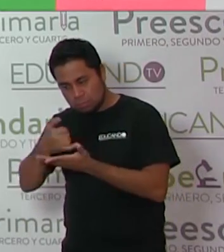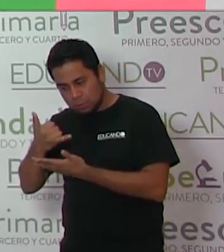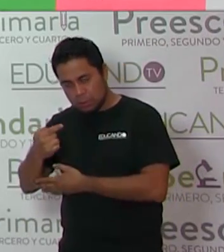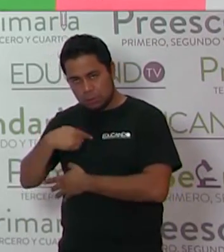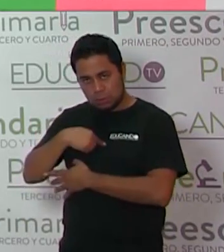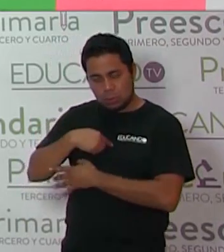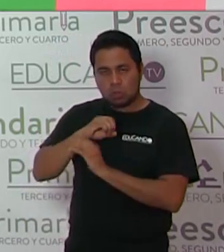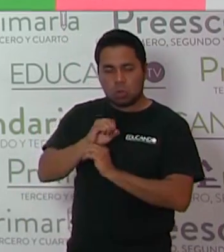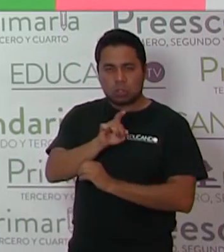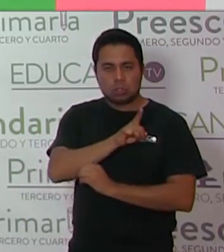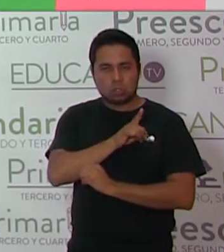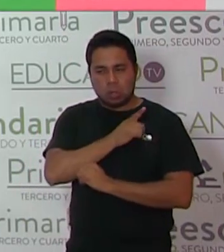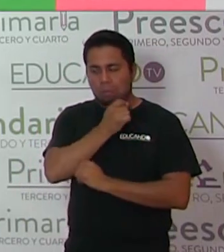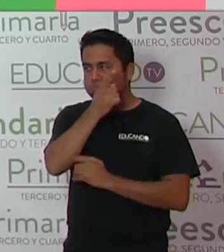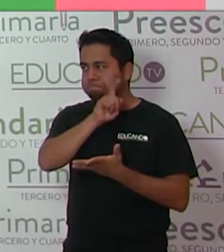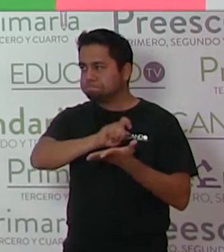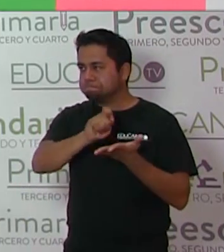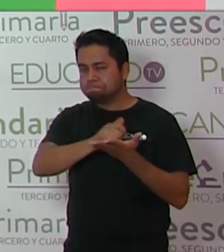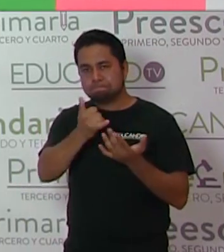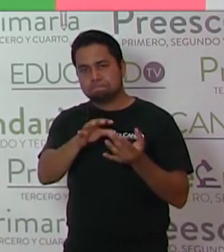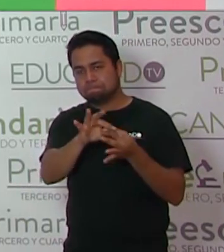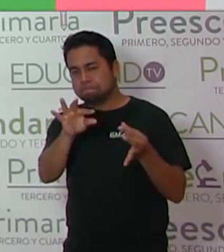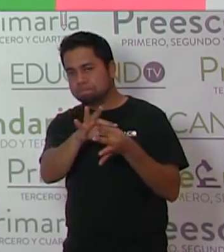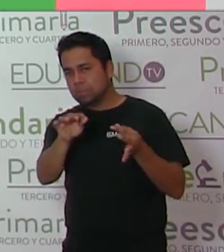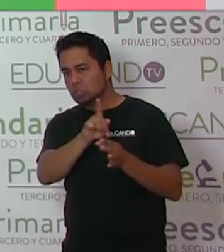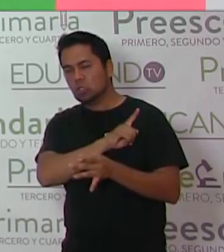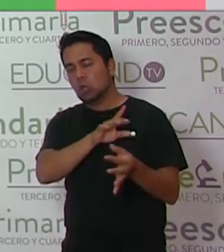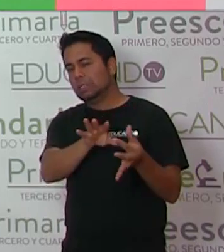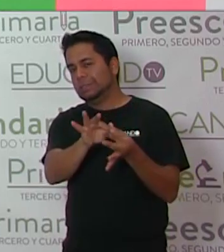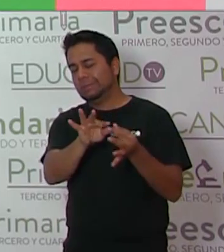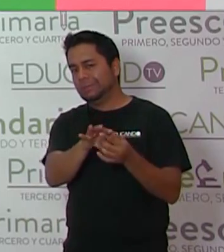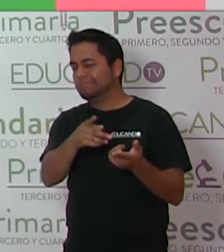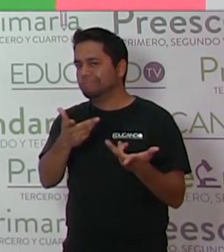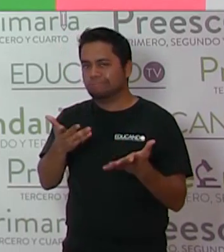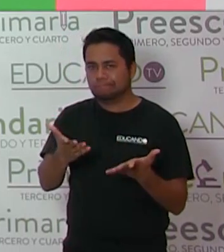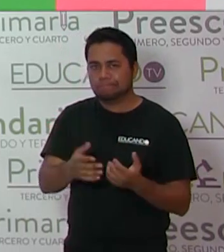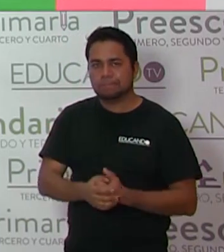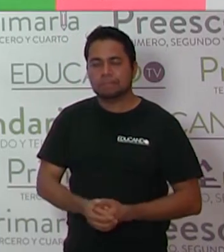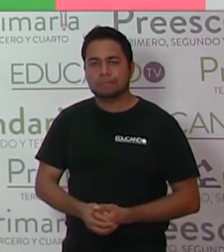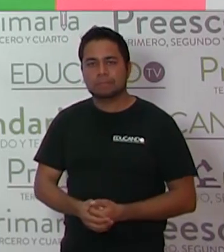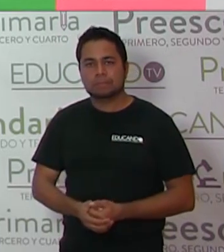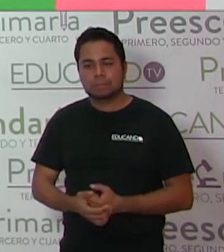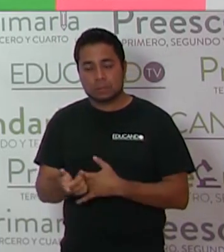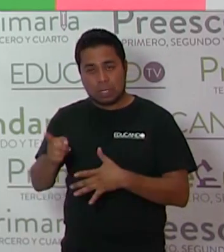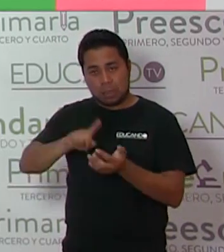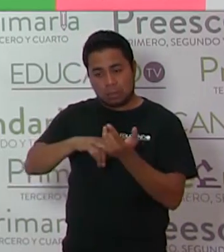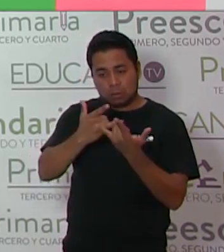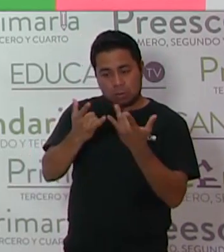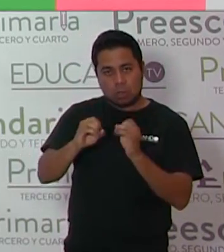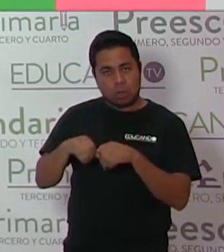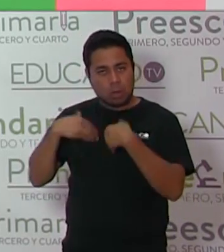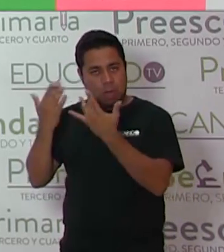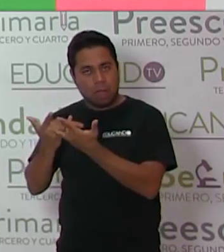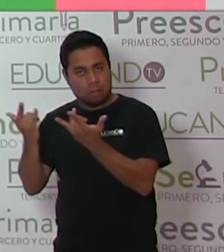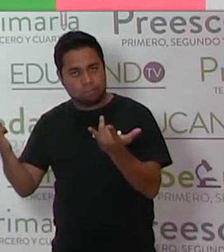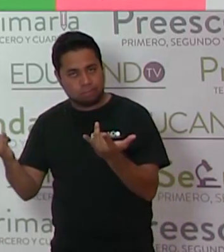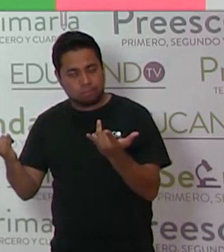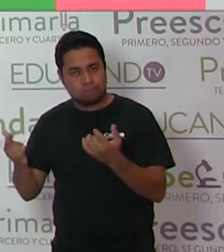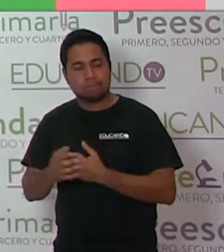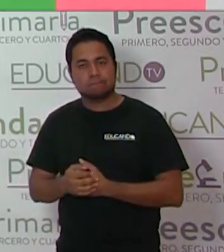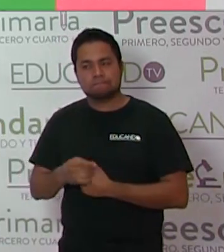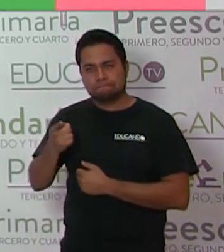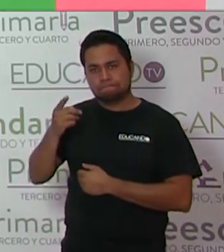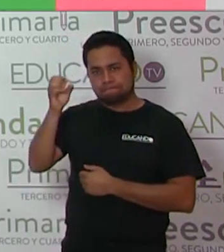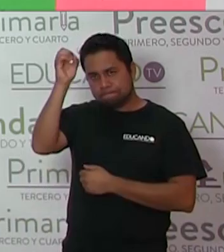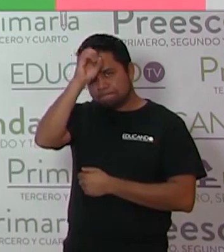o solamente es autor y narrador, nada más está contando? ¿Está dentro o está fuera,